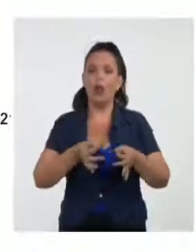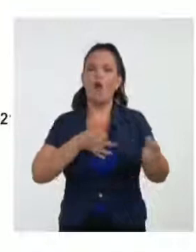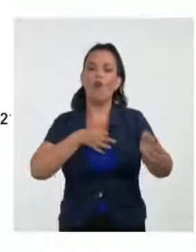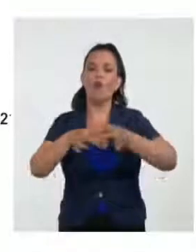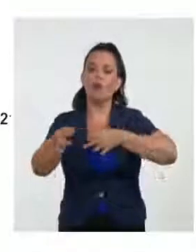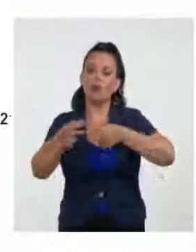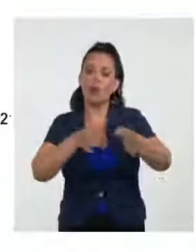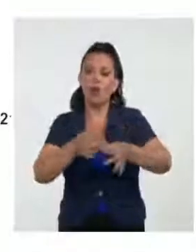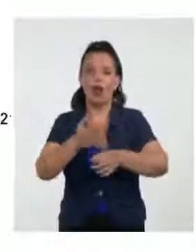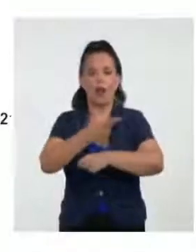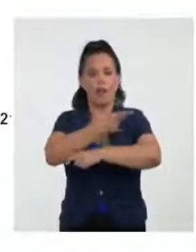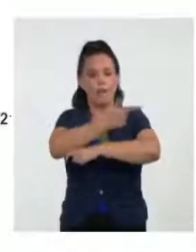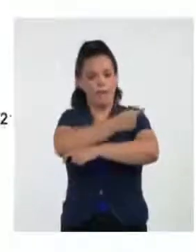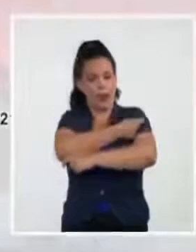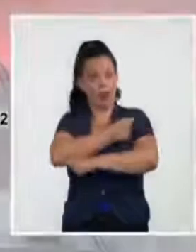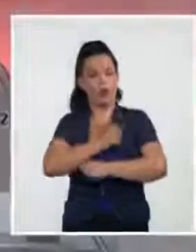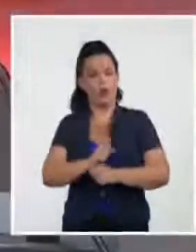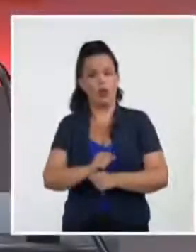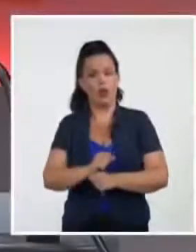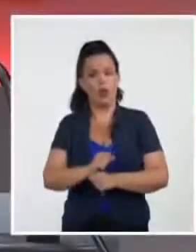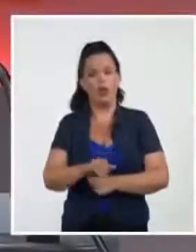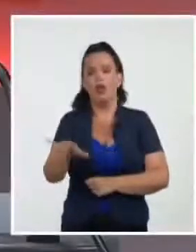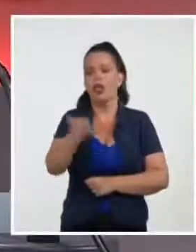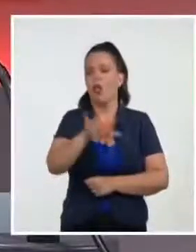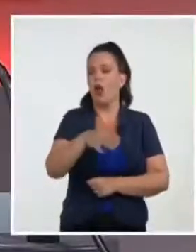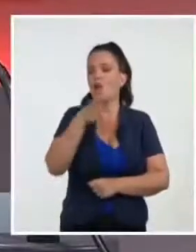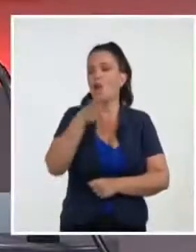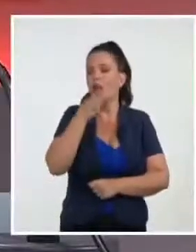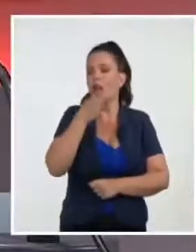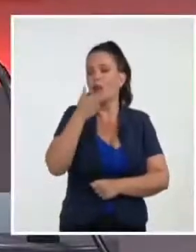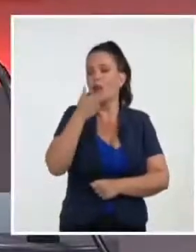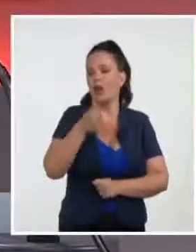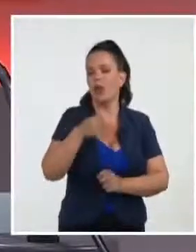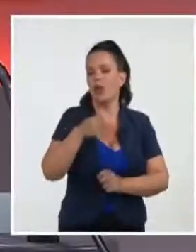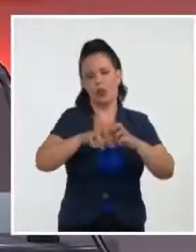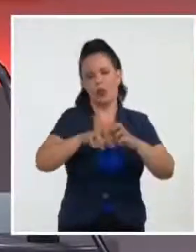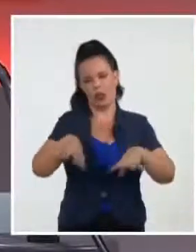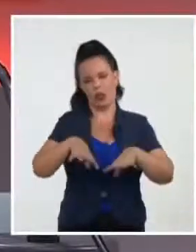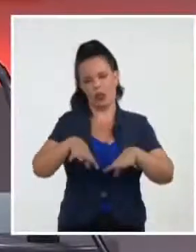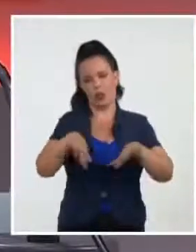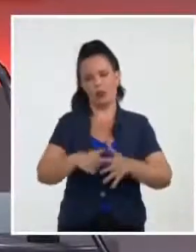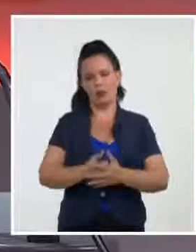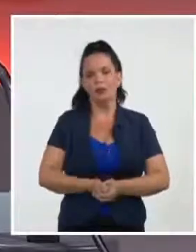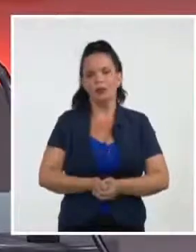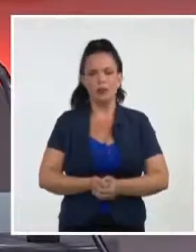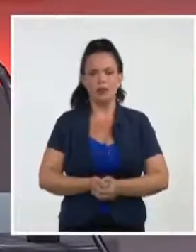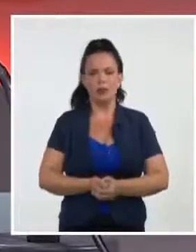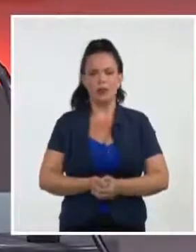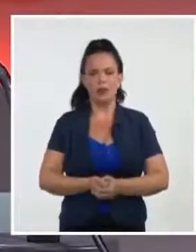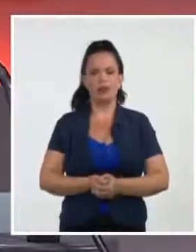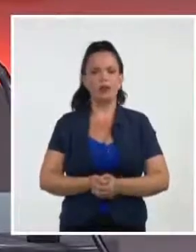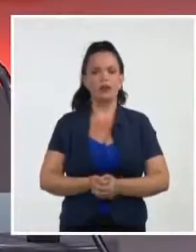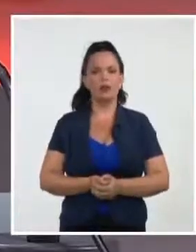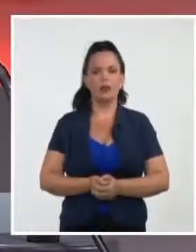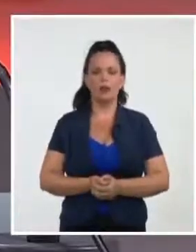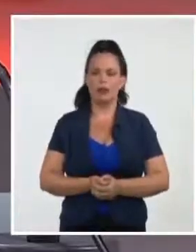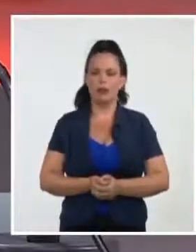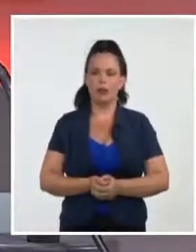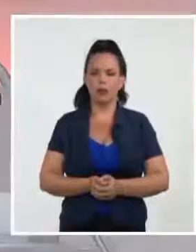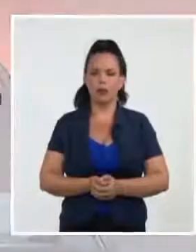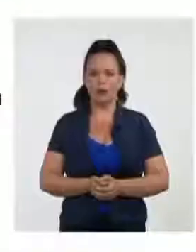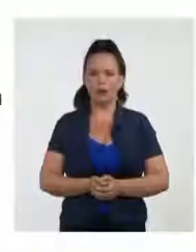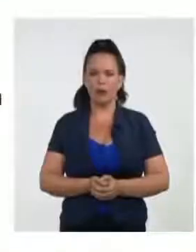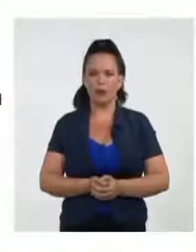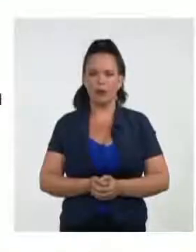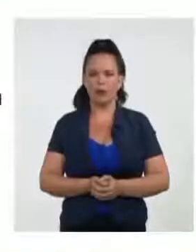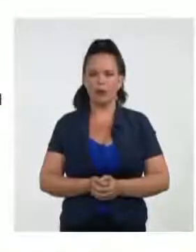podría mejorar la situación. Ahora, la siguiente gráfica estamos